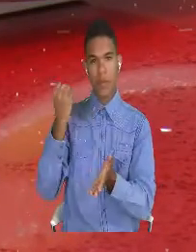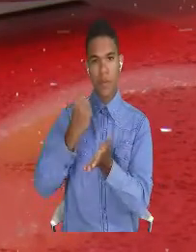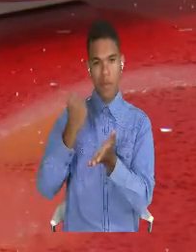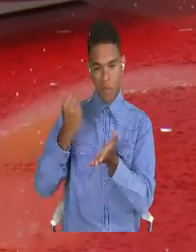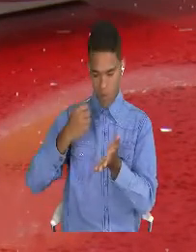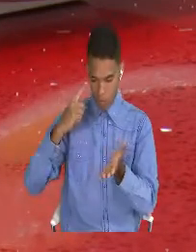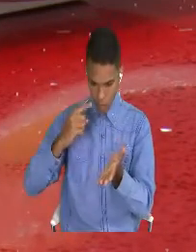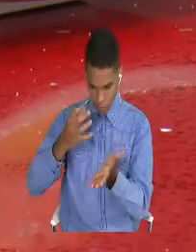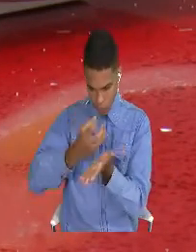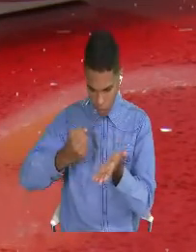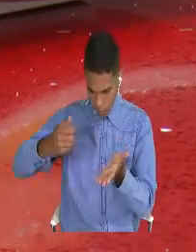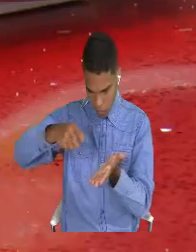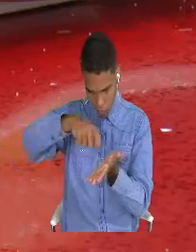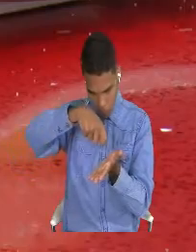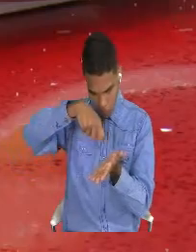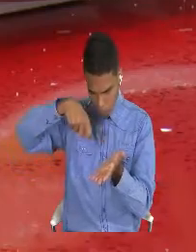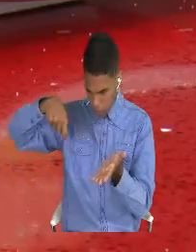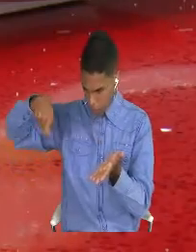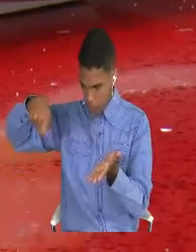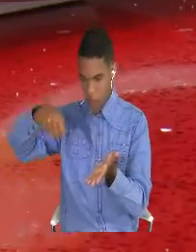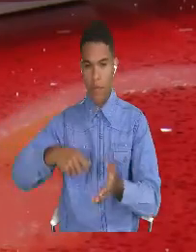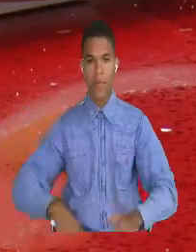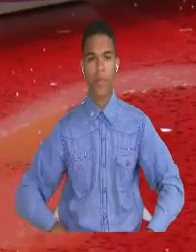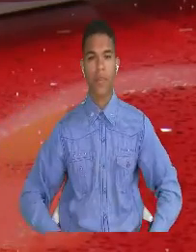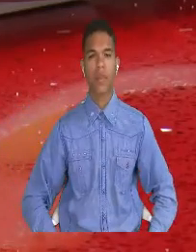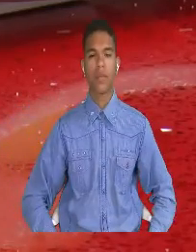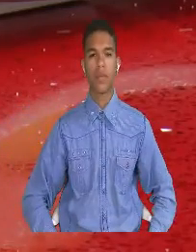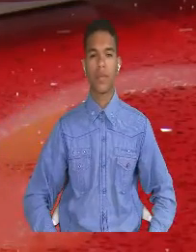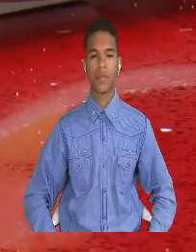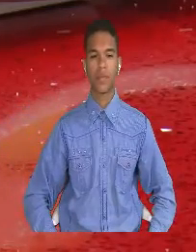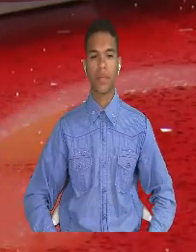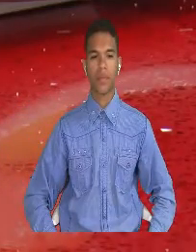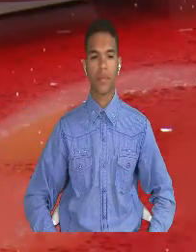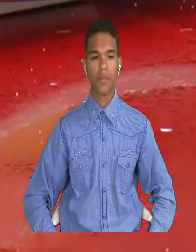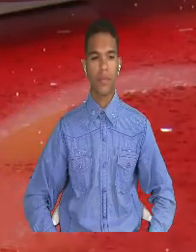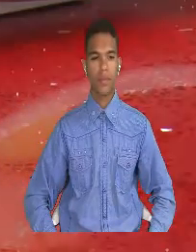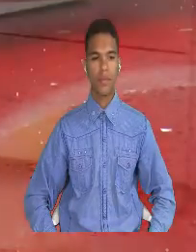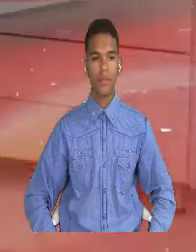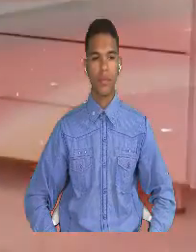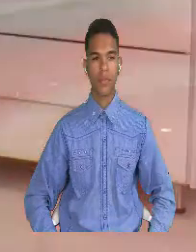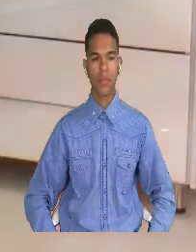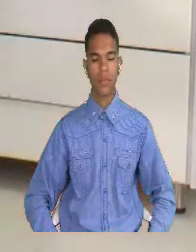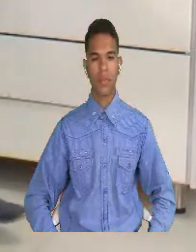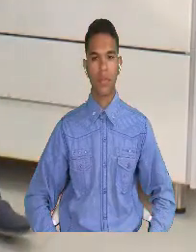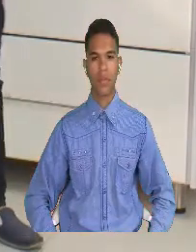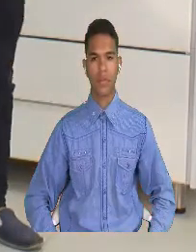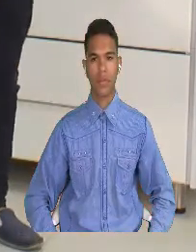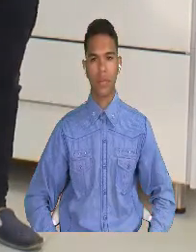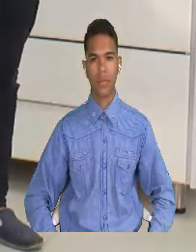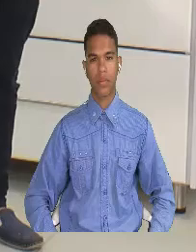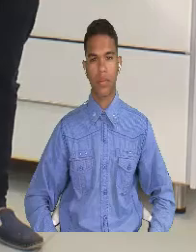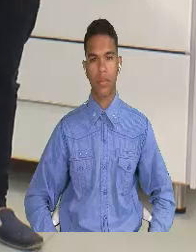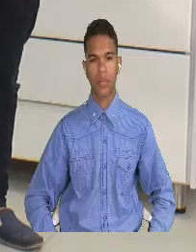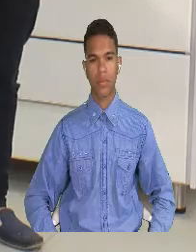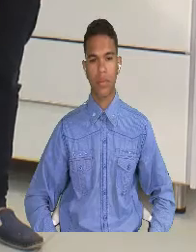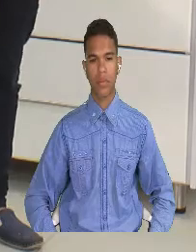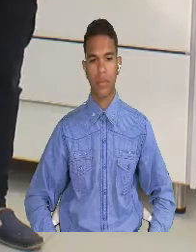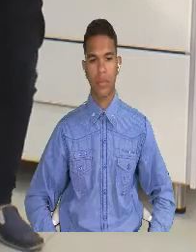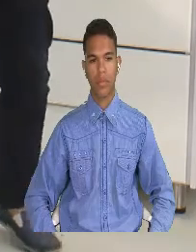salsa. Voy a utilizar una cucharita. ¿Sí? Por acá, permítame esta, que saca un poco más grande. Sí. Entonces ya